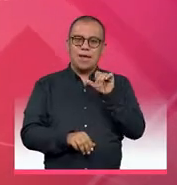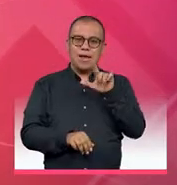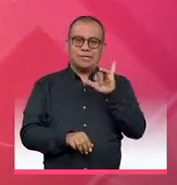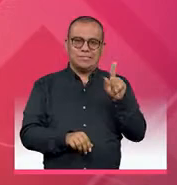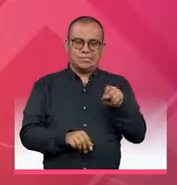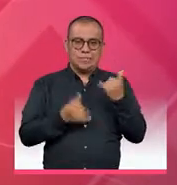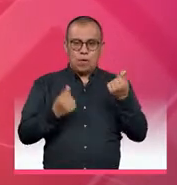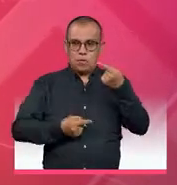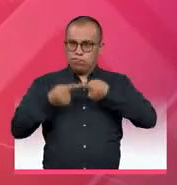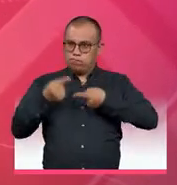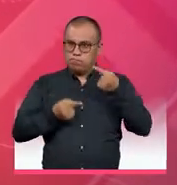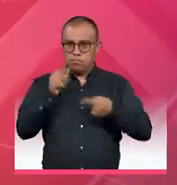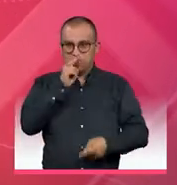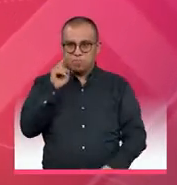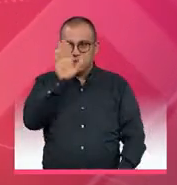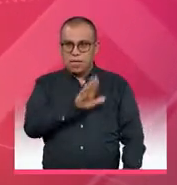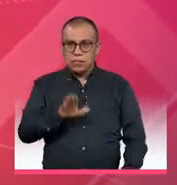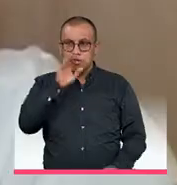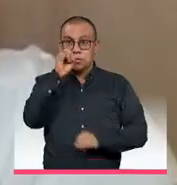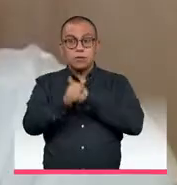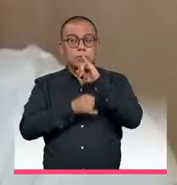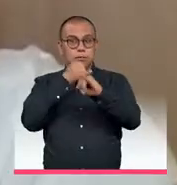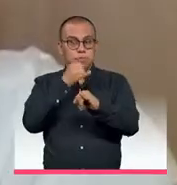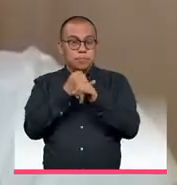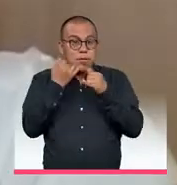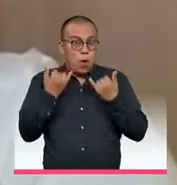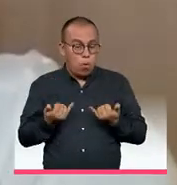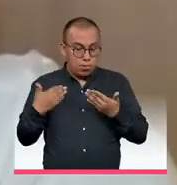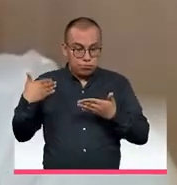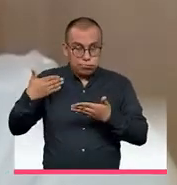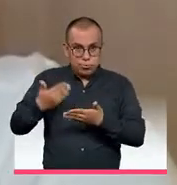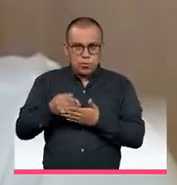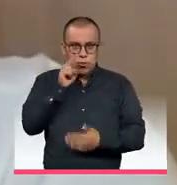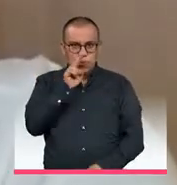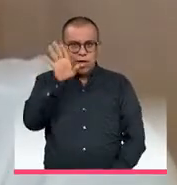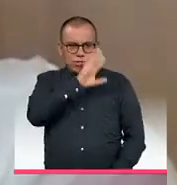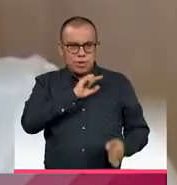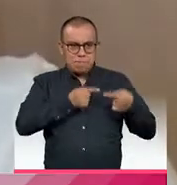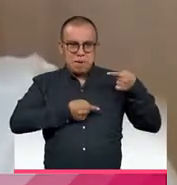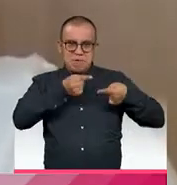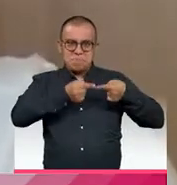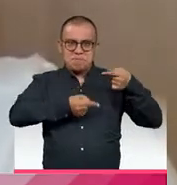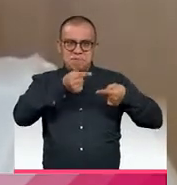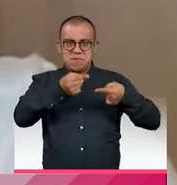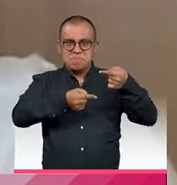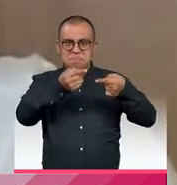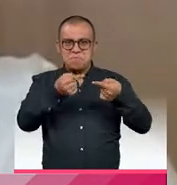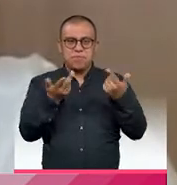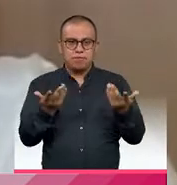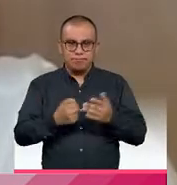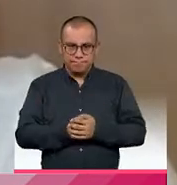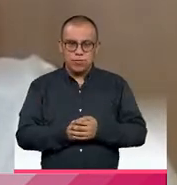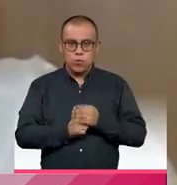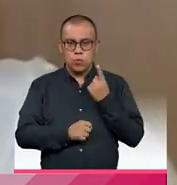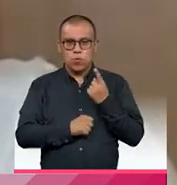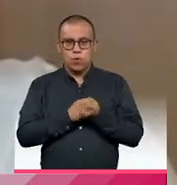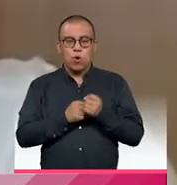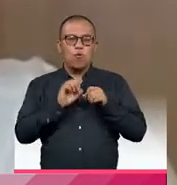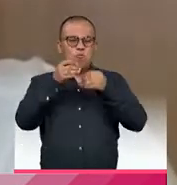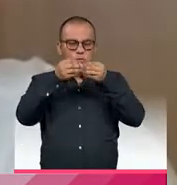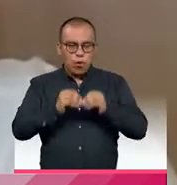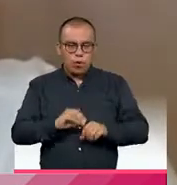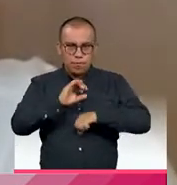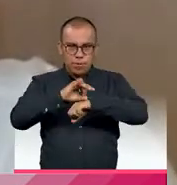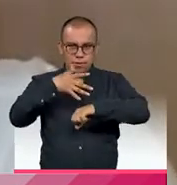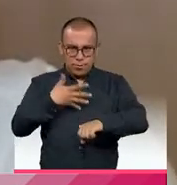tenido competencias nacionales e internacionales. En este momento estoy jugando el nacional, el primer nacional de mayores que se juega online. Estamos